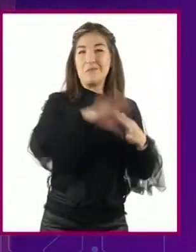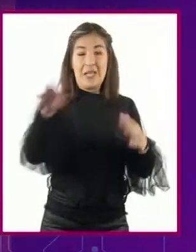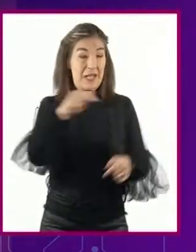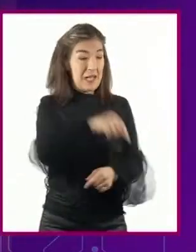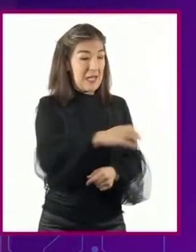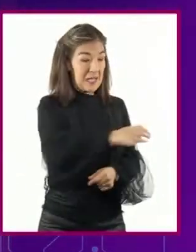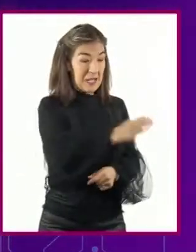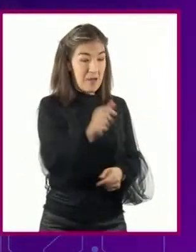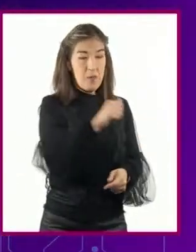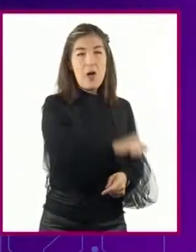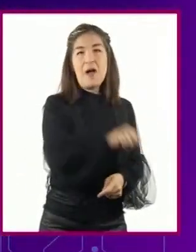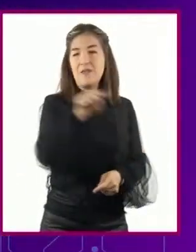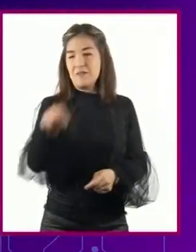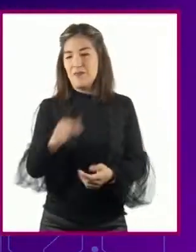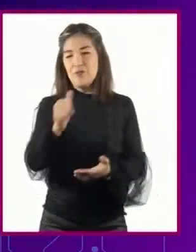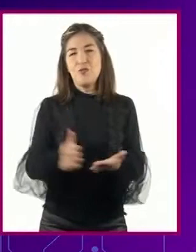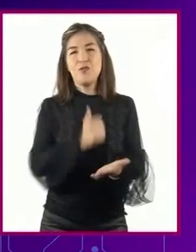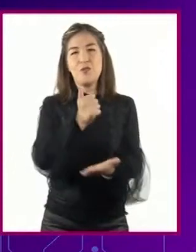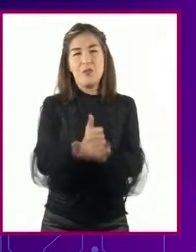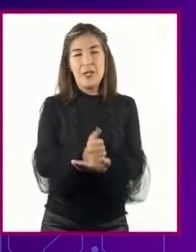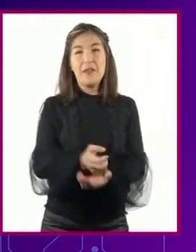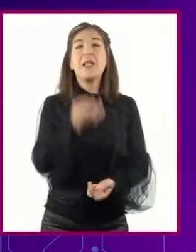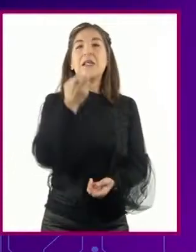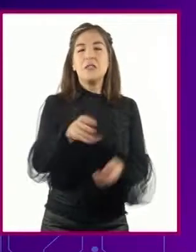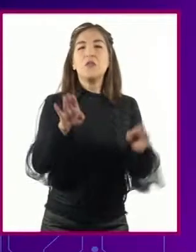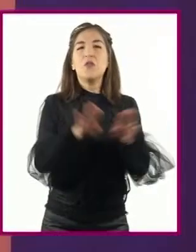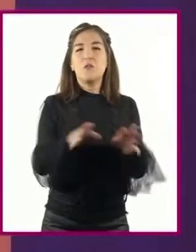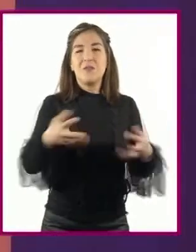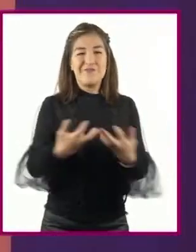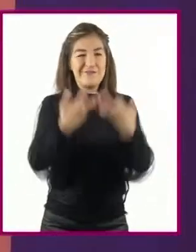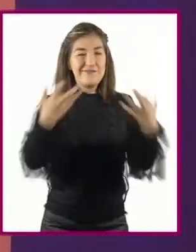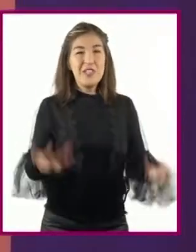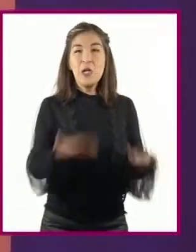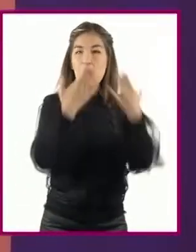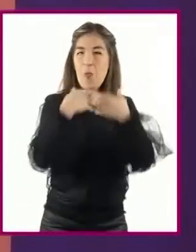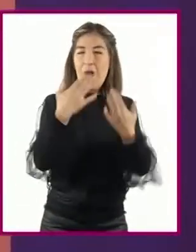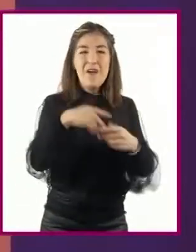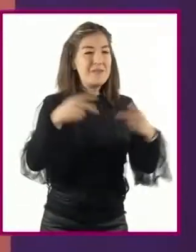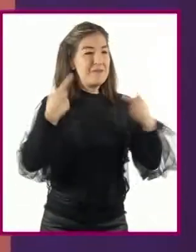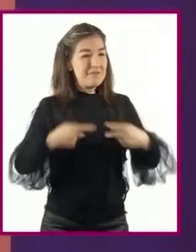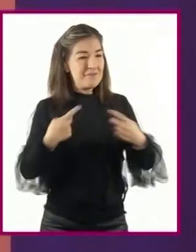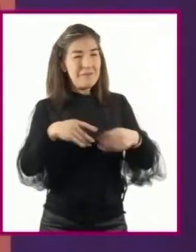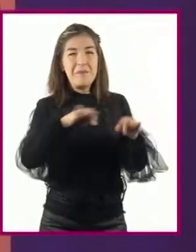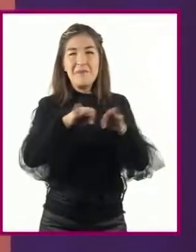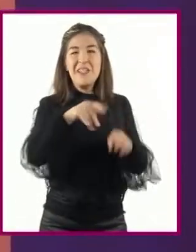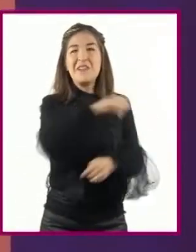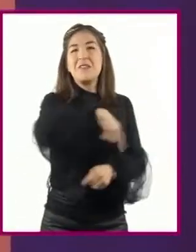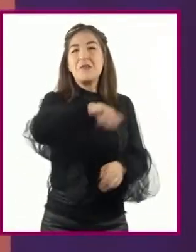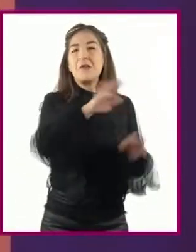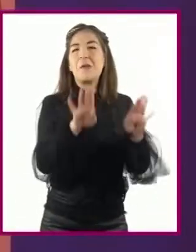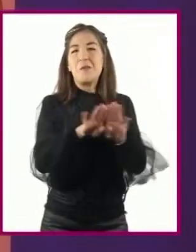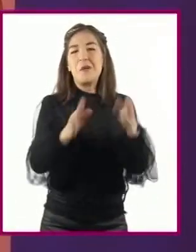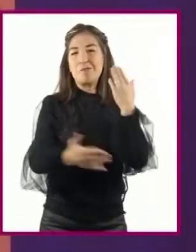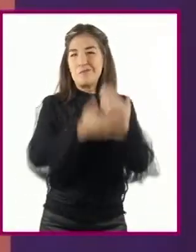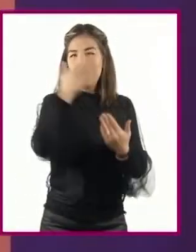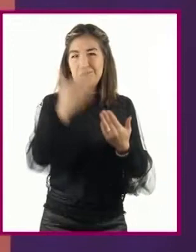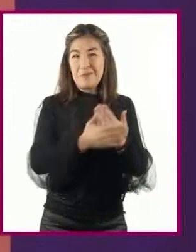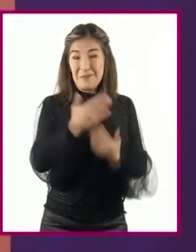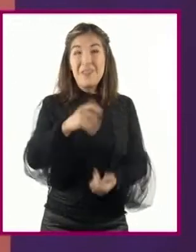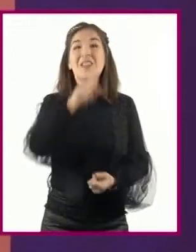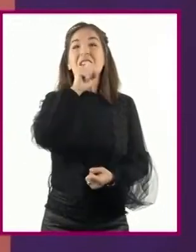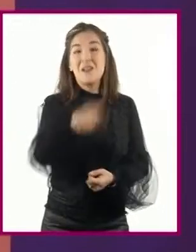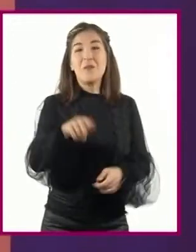campo hacia la ciudad, quedando las tierras sin trabajadores y baldías, y a su vez